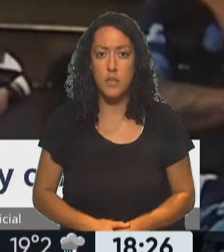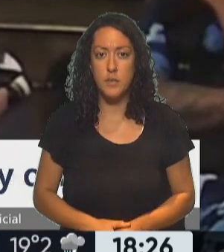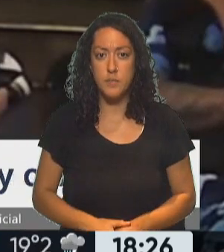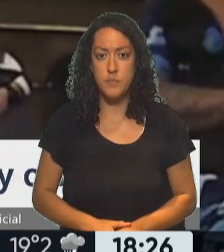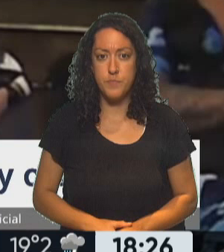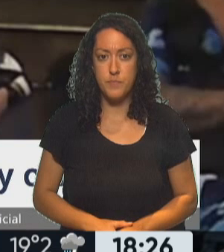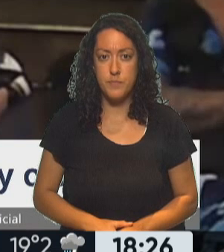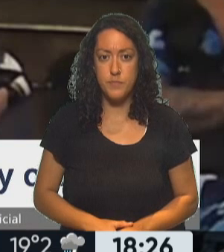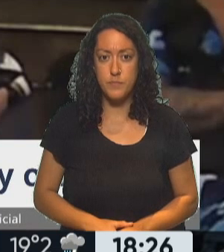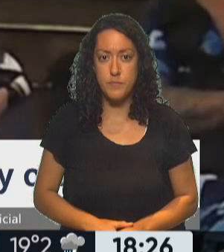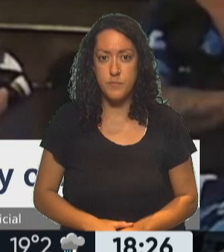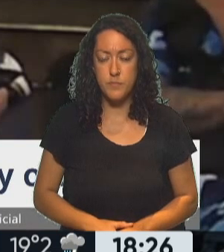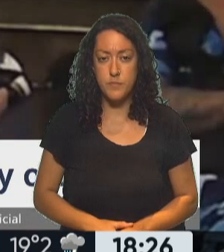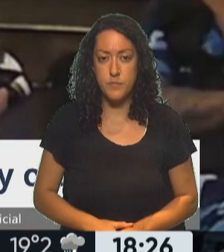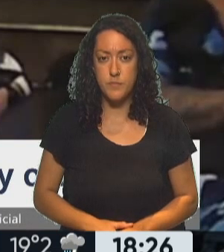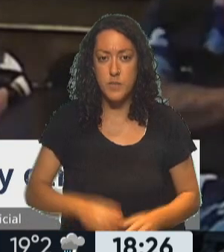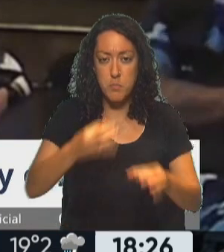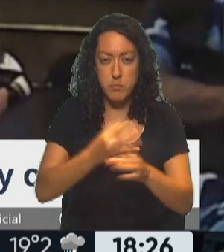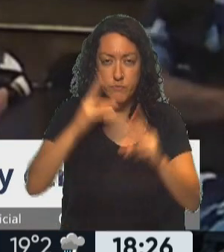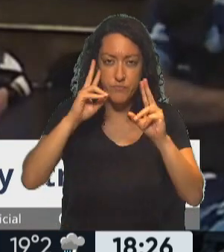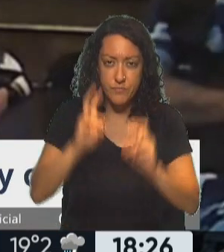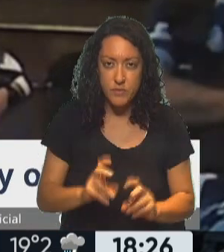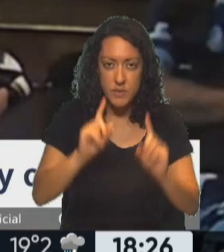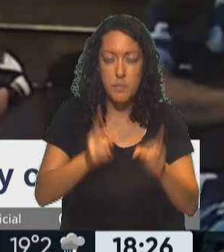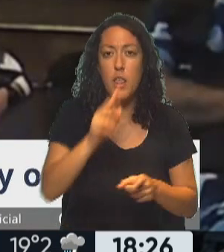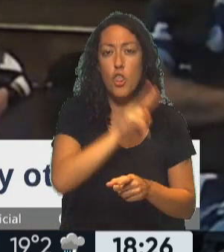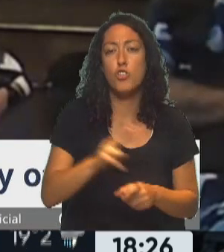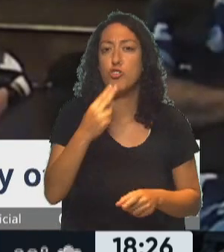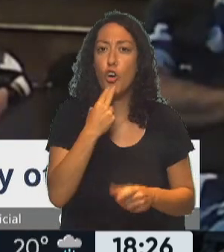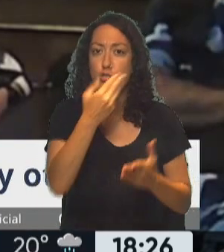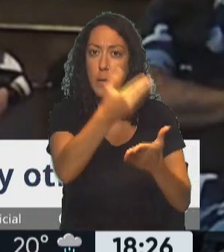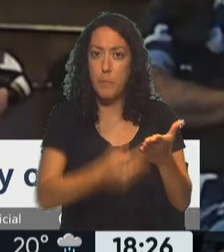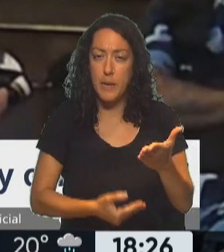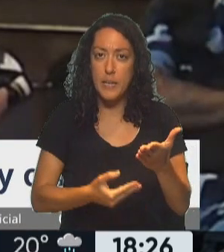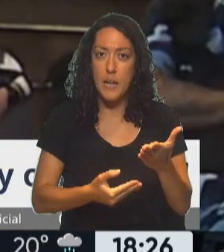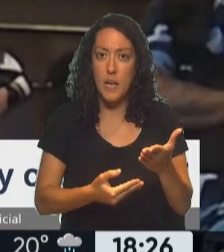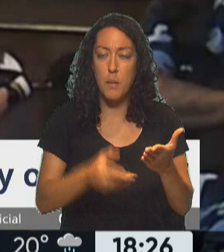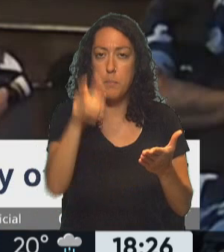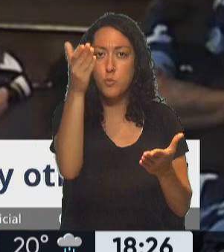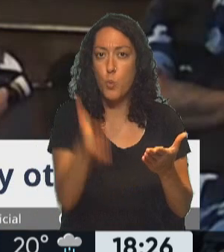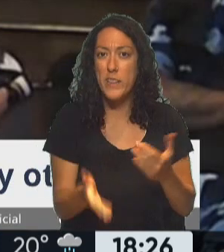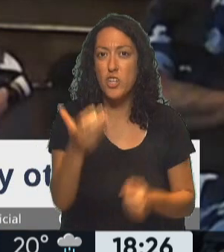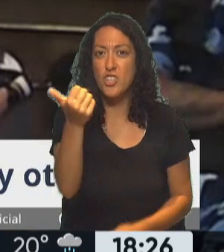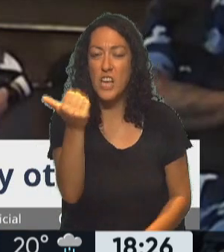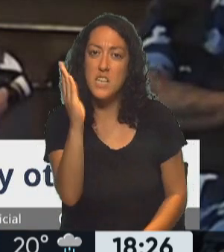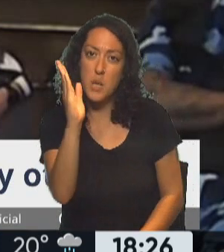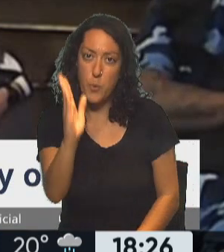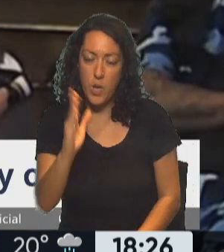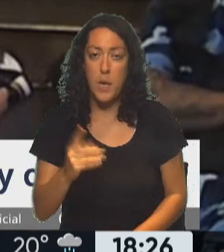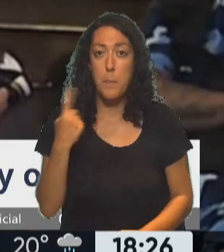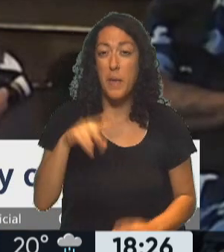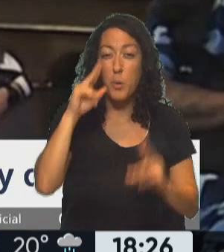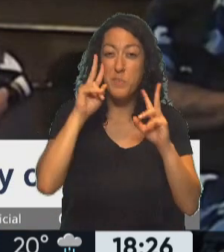En la pericia de Maticoli y Cuenca también lo ubican en el folio 211 como sujeto 6B. Pero en esa